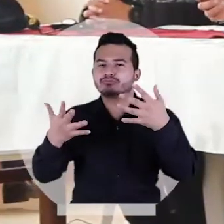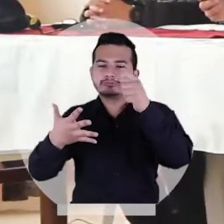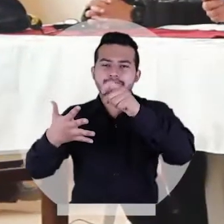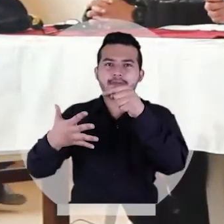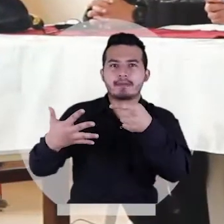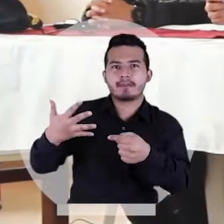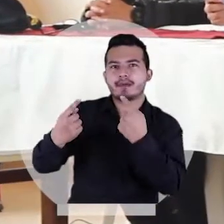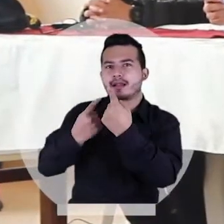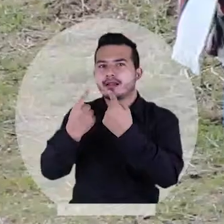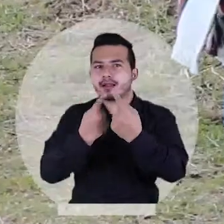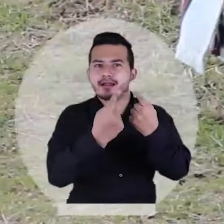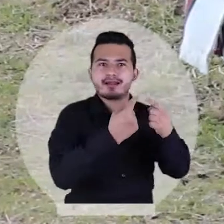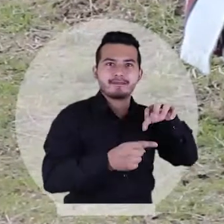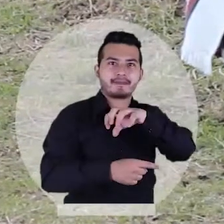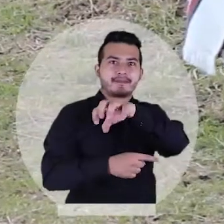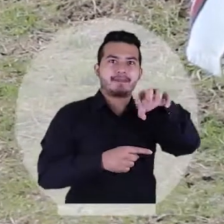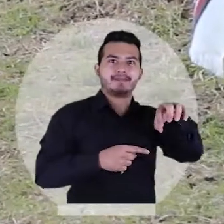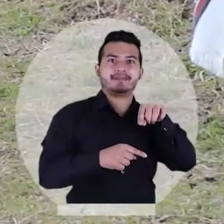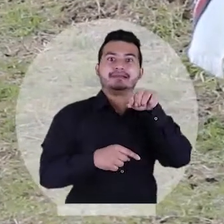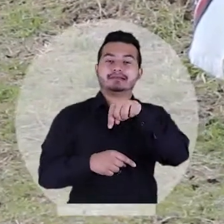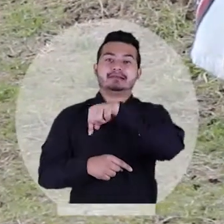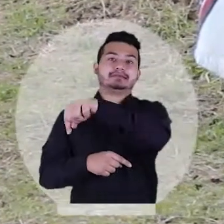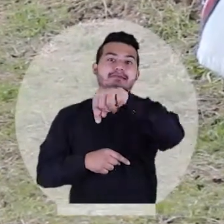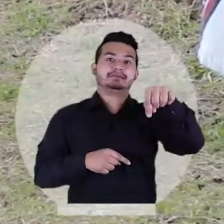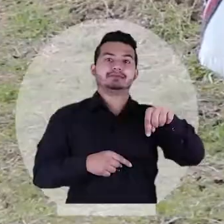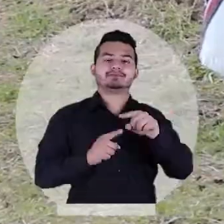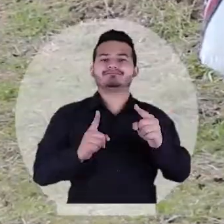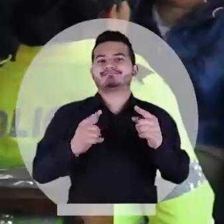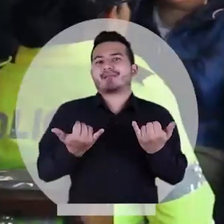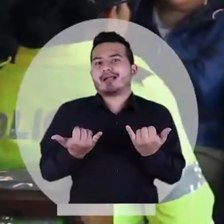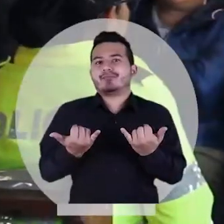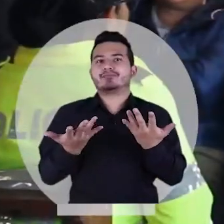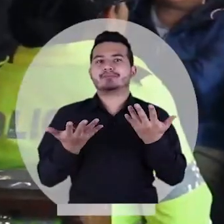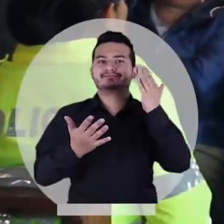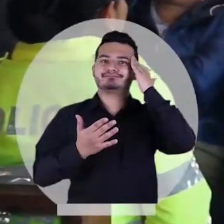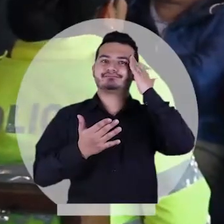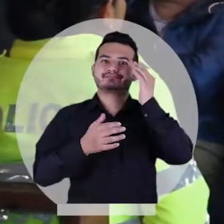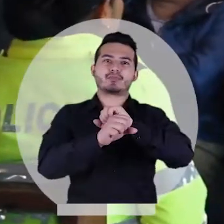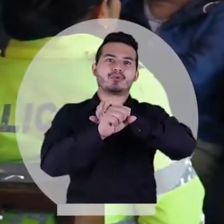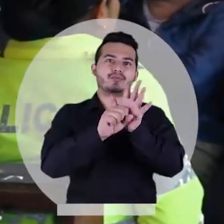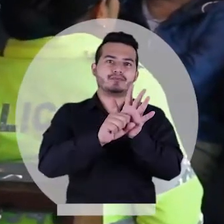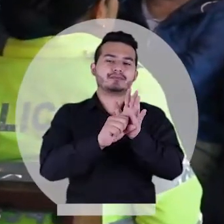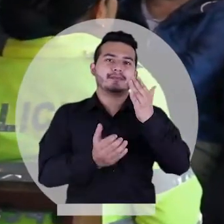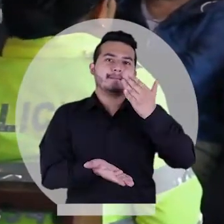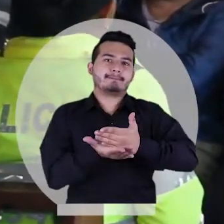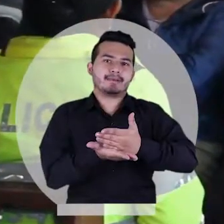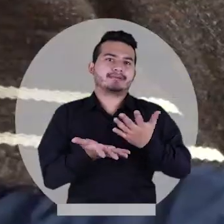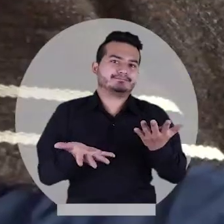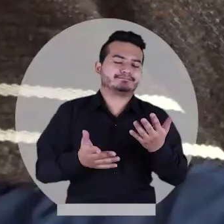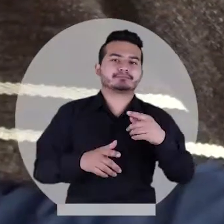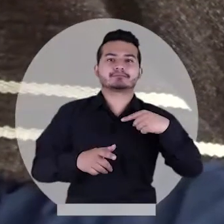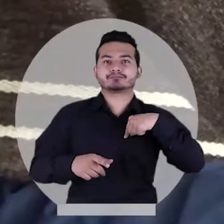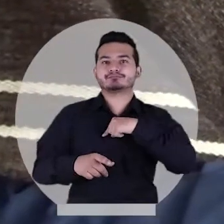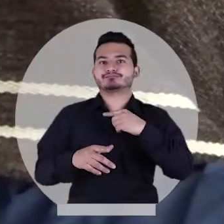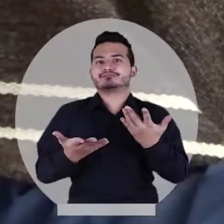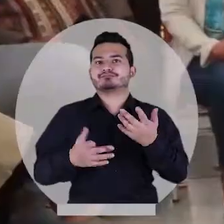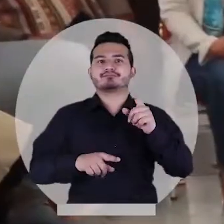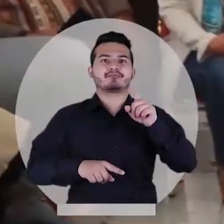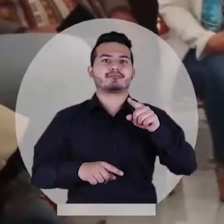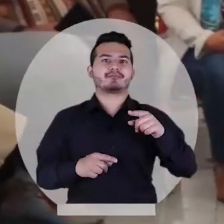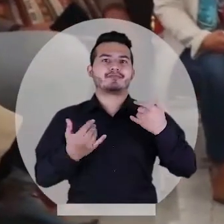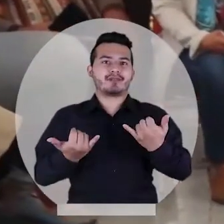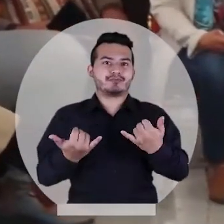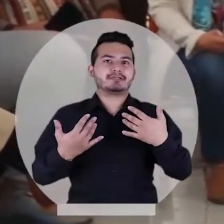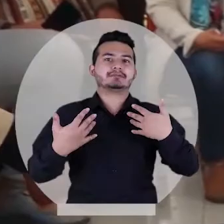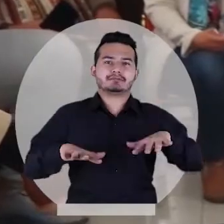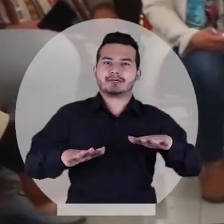así articular y llegar en equipo de todas las instituciones del municipio a las diferentes regiones. Ya lo